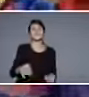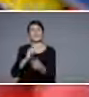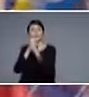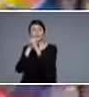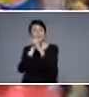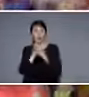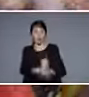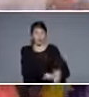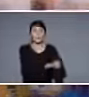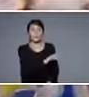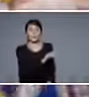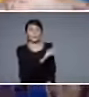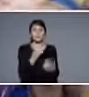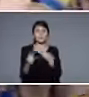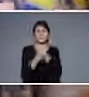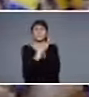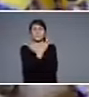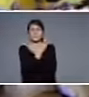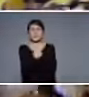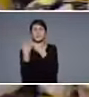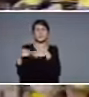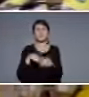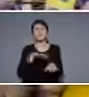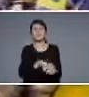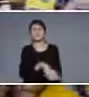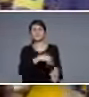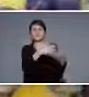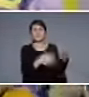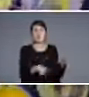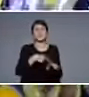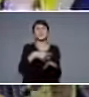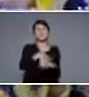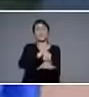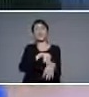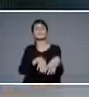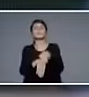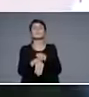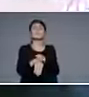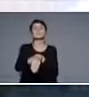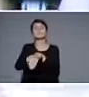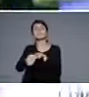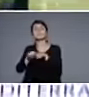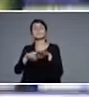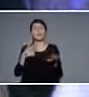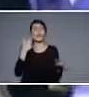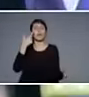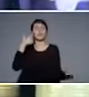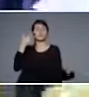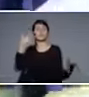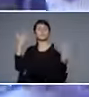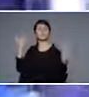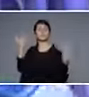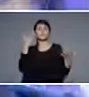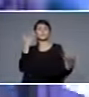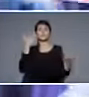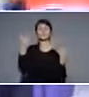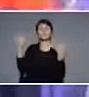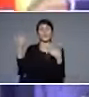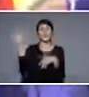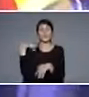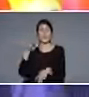trompeta bajo el brazo, pajarita, la pobreza y los guantes. El sol ya